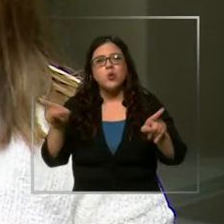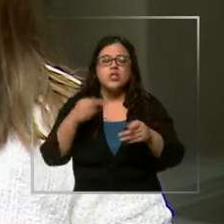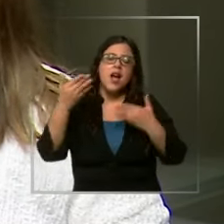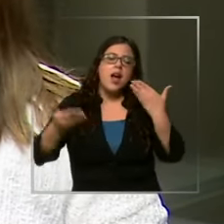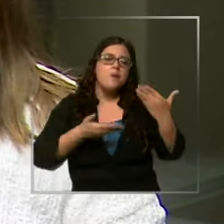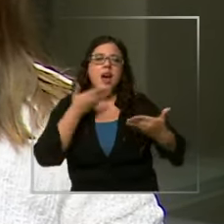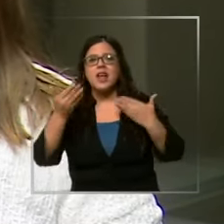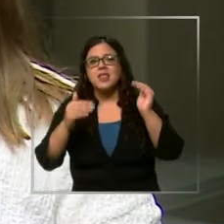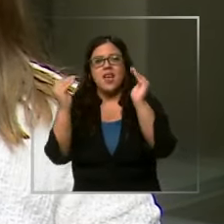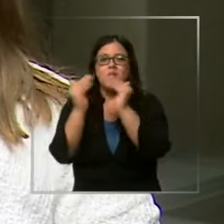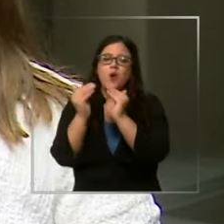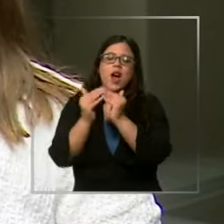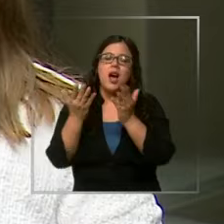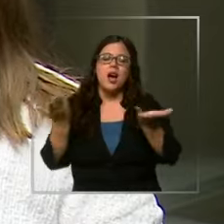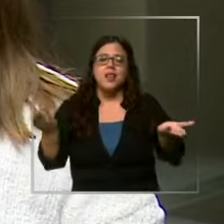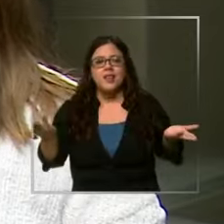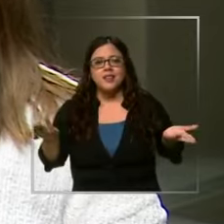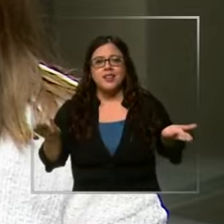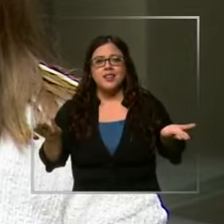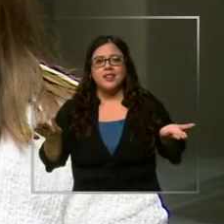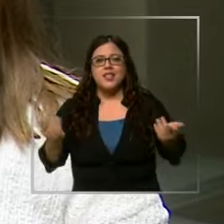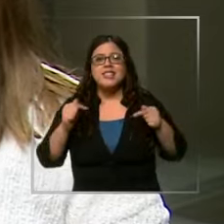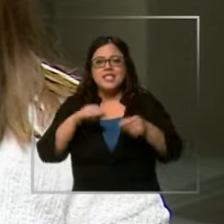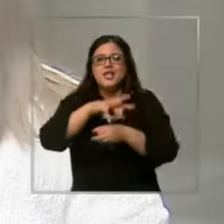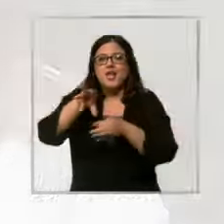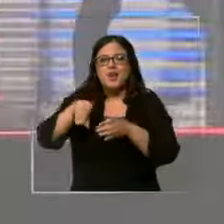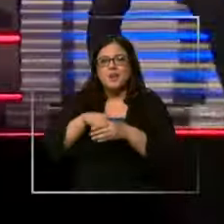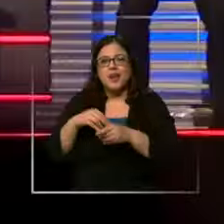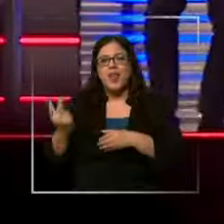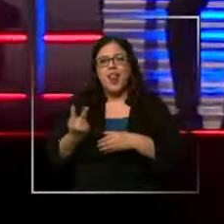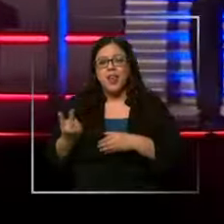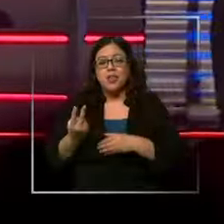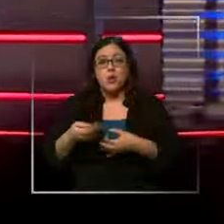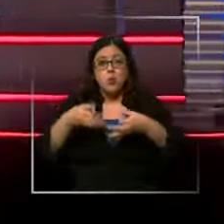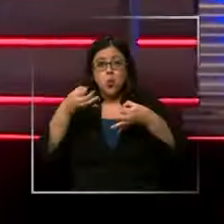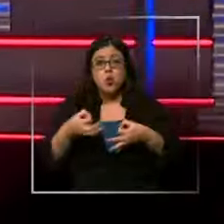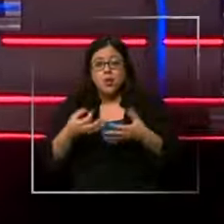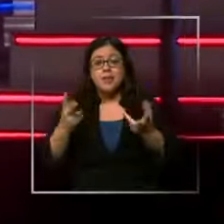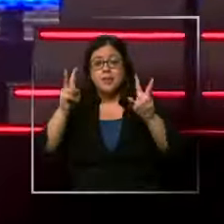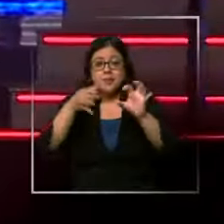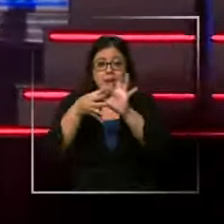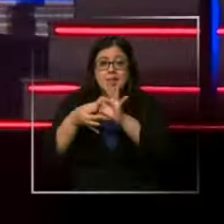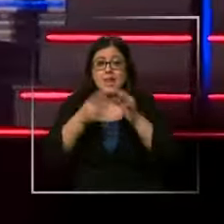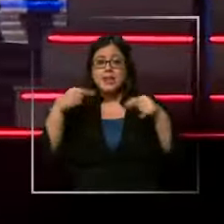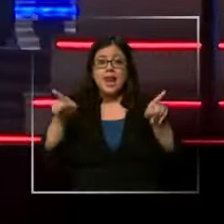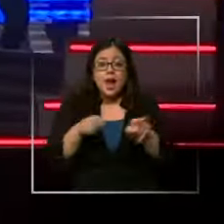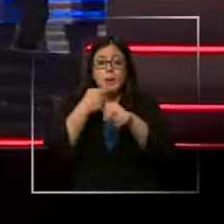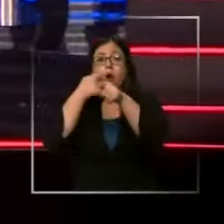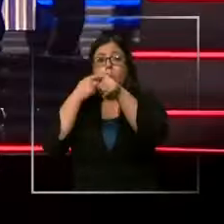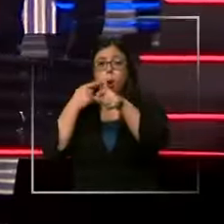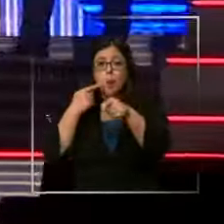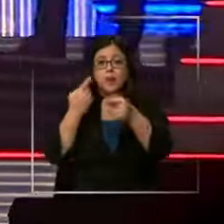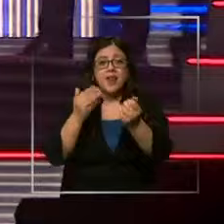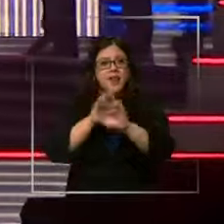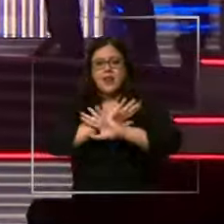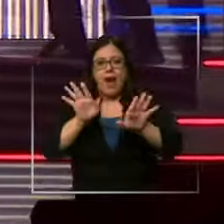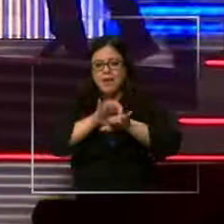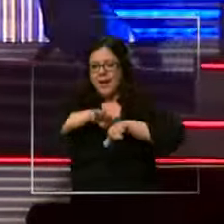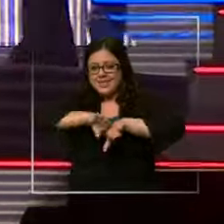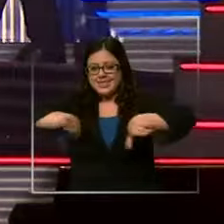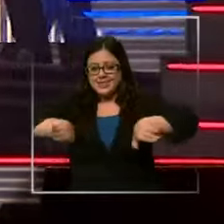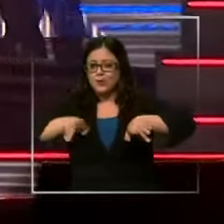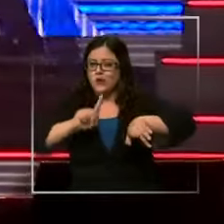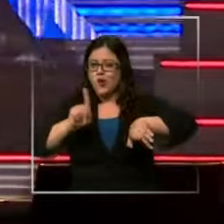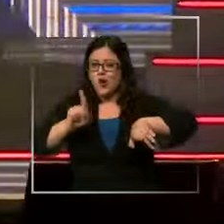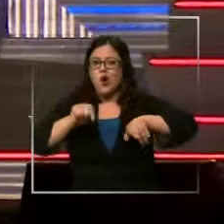cantábamos. Es como una parte de nosotras. Y es que lo que une la música de Luis Miguel no lo separa nadie. Así